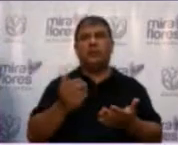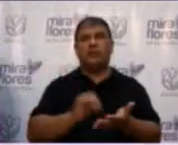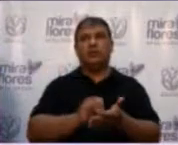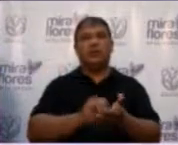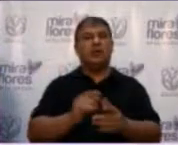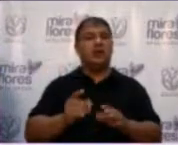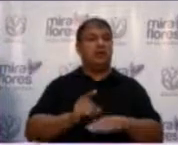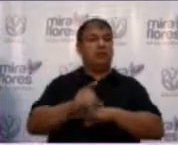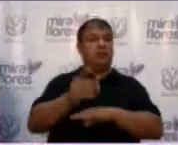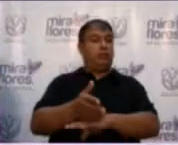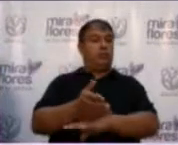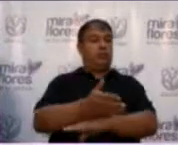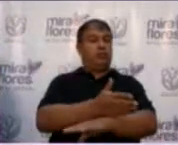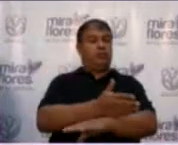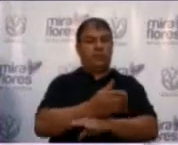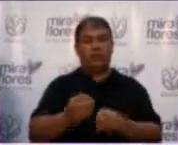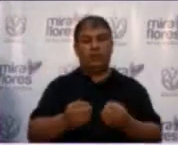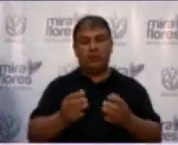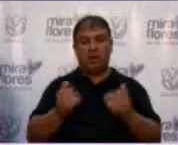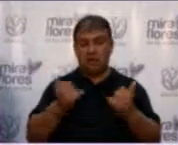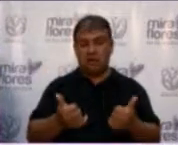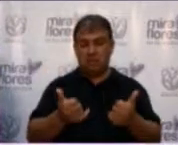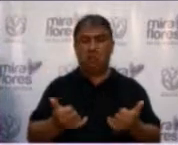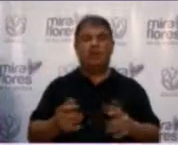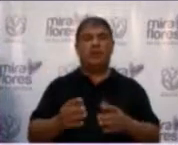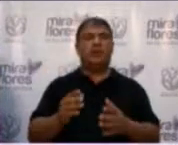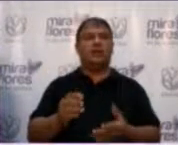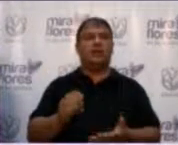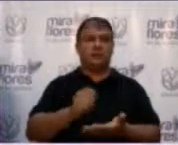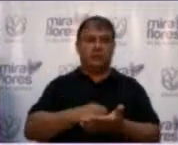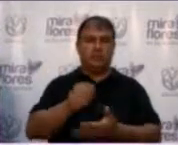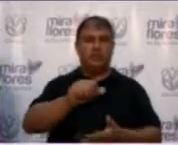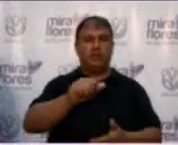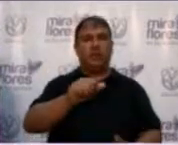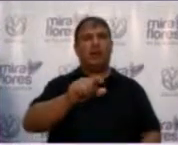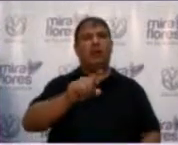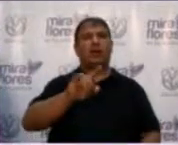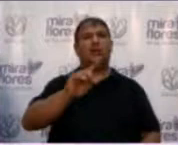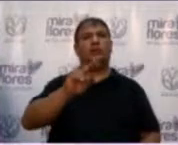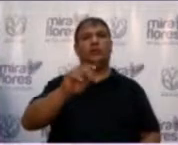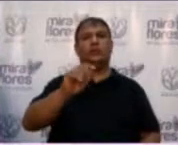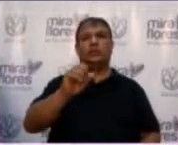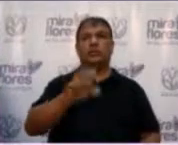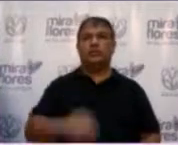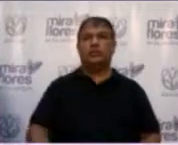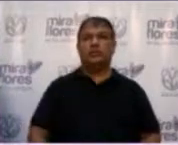de Miraflores siga tan bien como hasta el día de hoy. Atentamente, Augusto Desmaison.